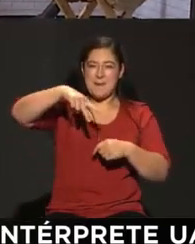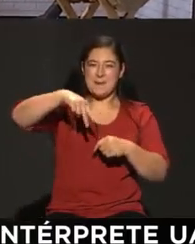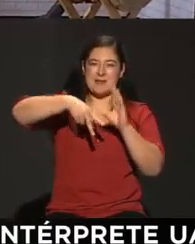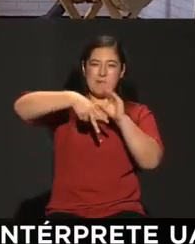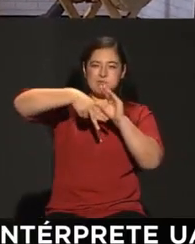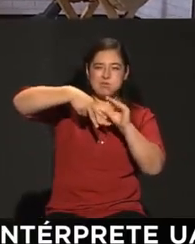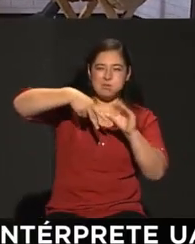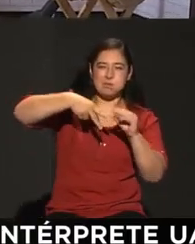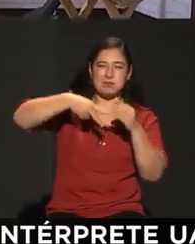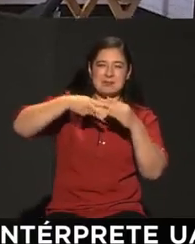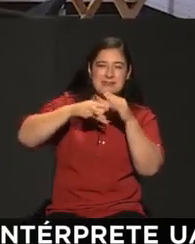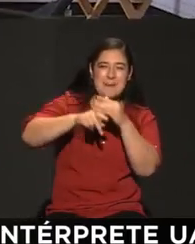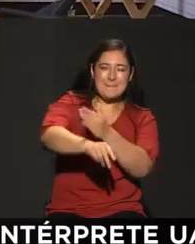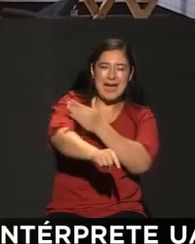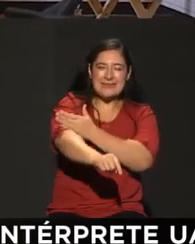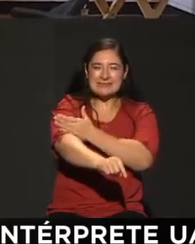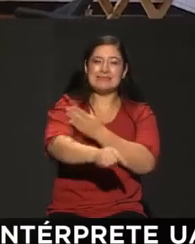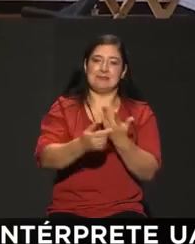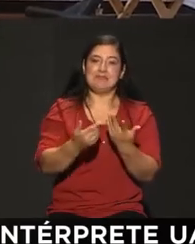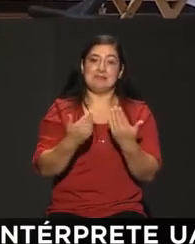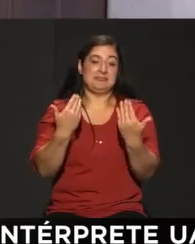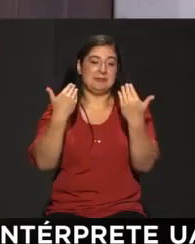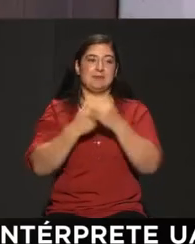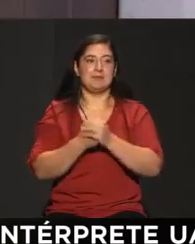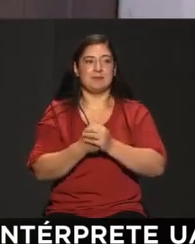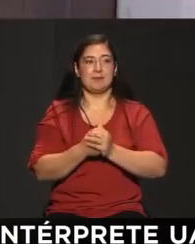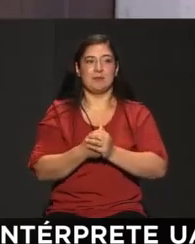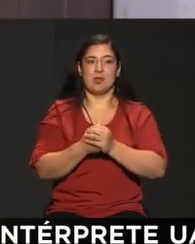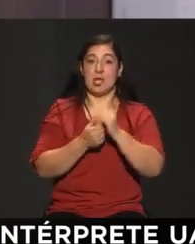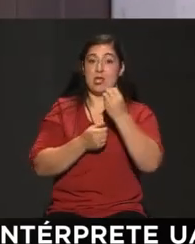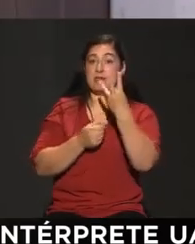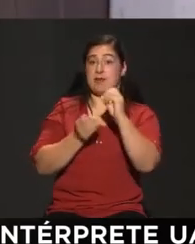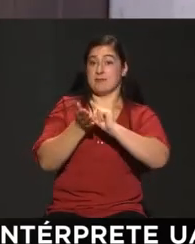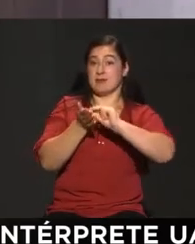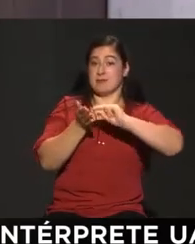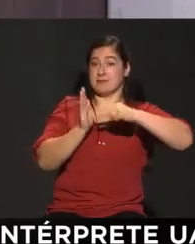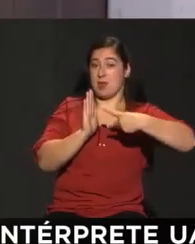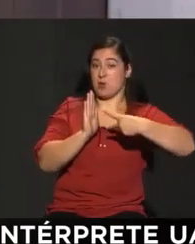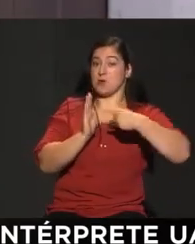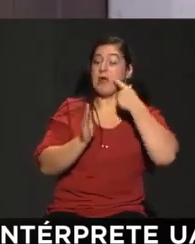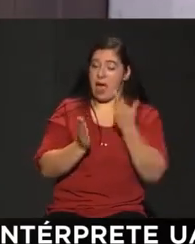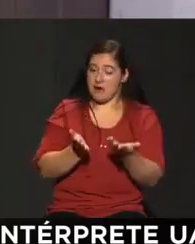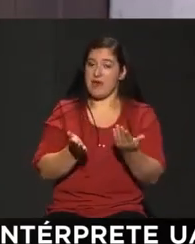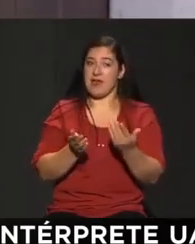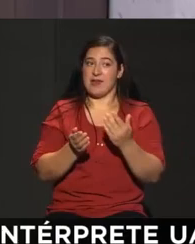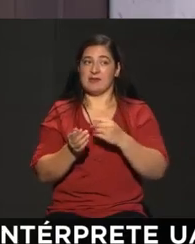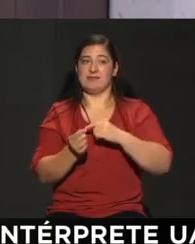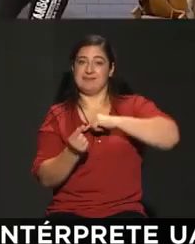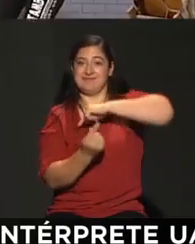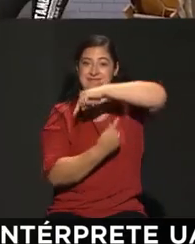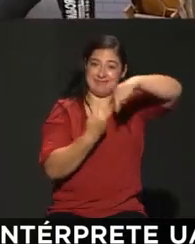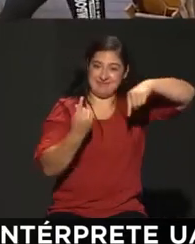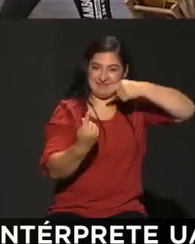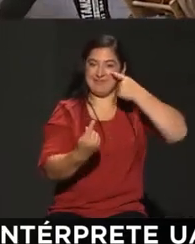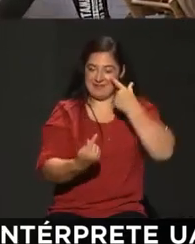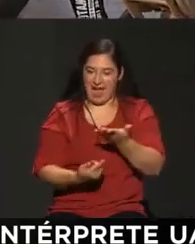musculares grandes. Ok, muy bien. ¿Y así ahora quién le toca? 30 segundos. Ahora vámonos. ¡Me toca a mí! ¡Rápido! Dios vamos mío. A